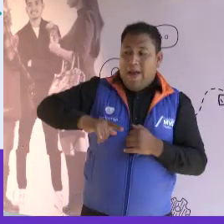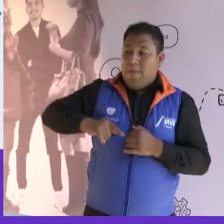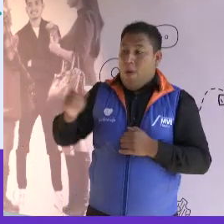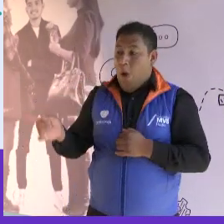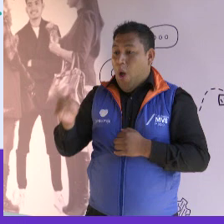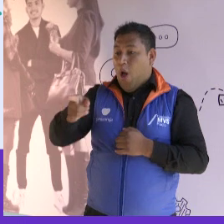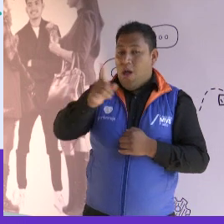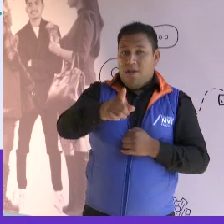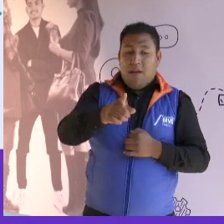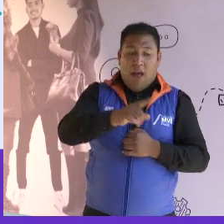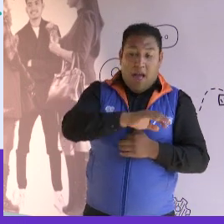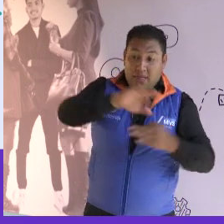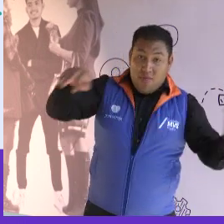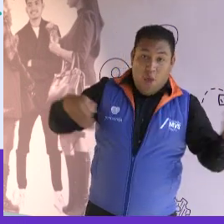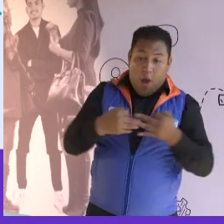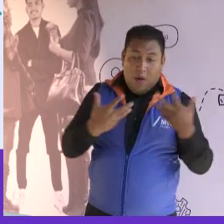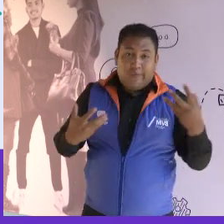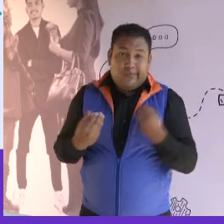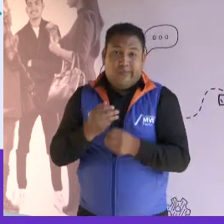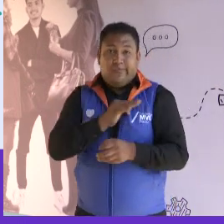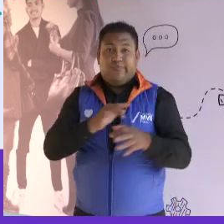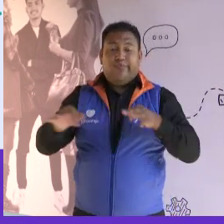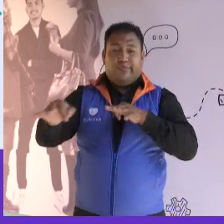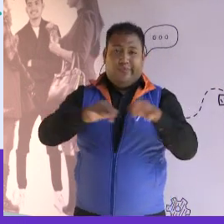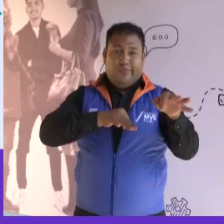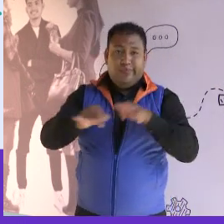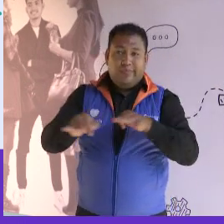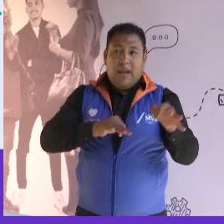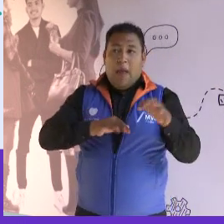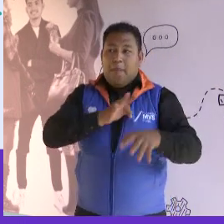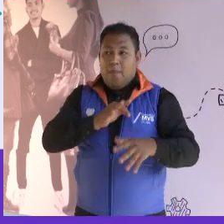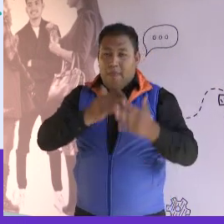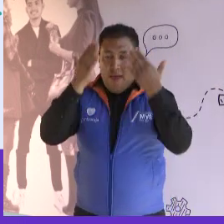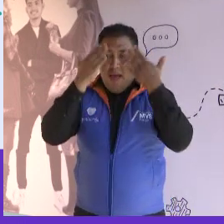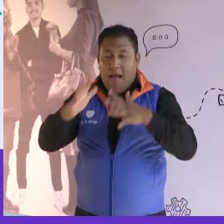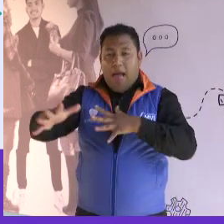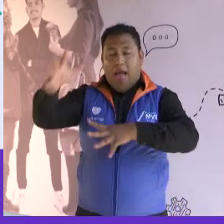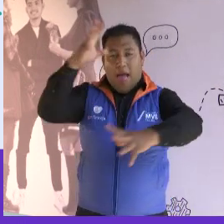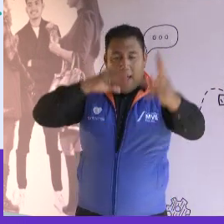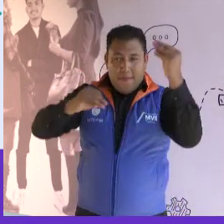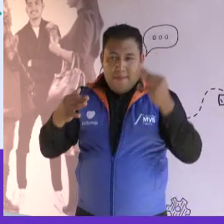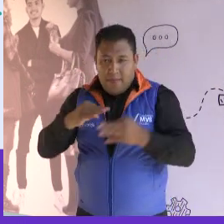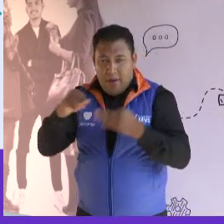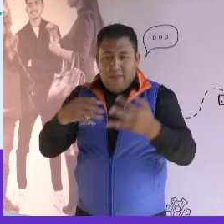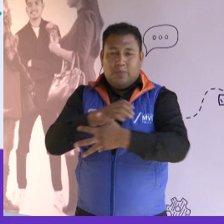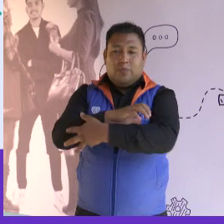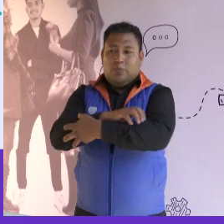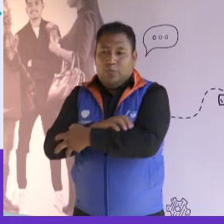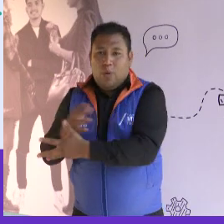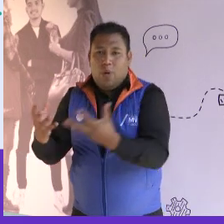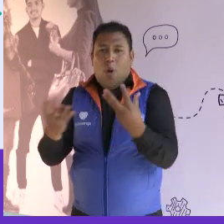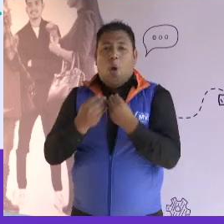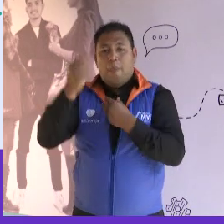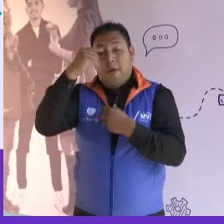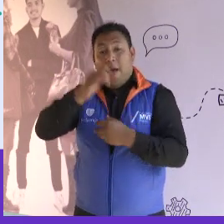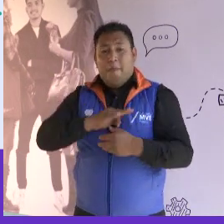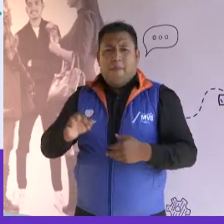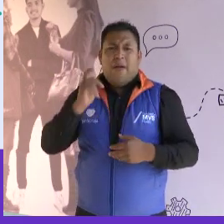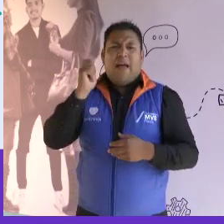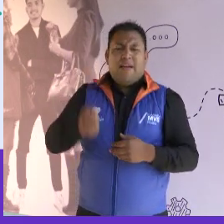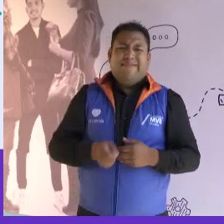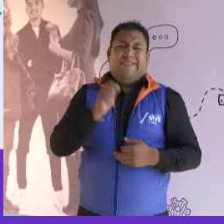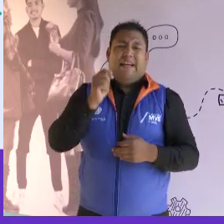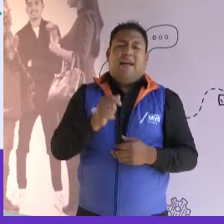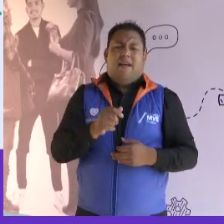en conjunto, yo creo que va a ser más fácil que sí podamos lograr pues a lo que vamos, ¿no? Política pública que se cumpla